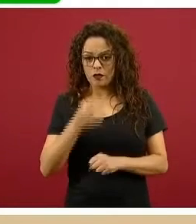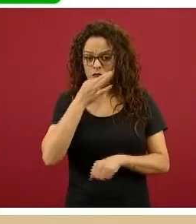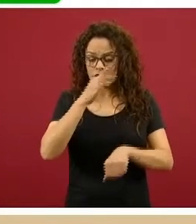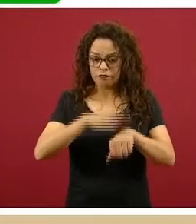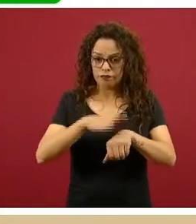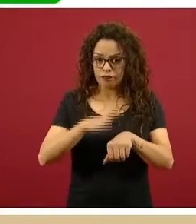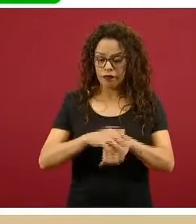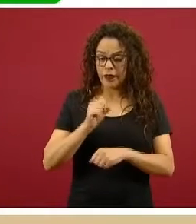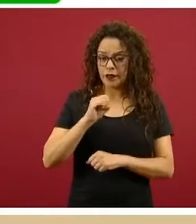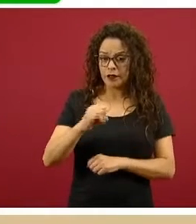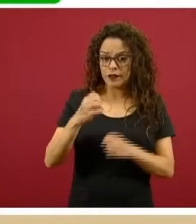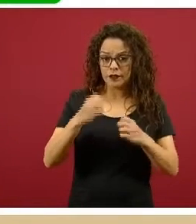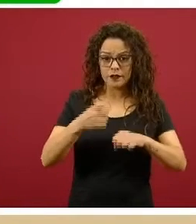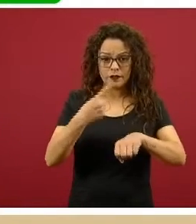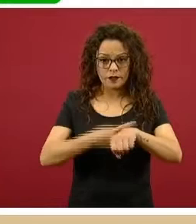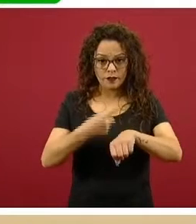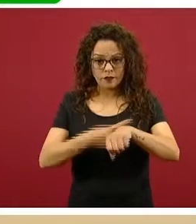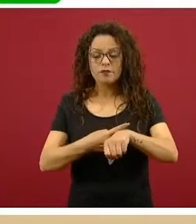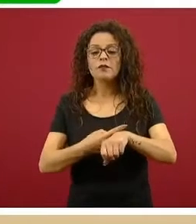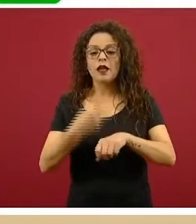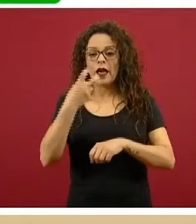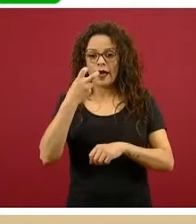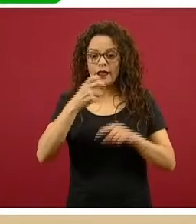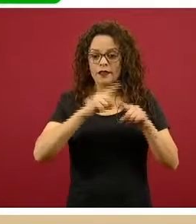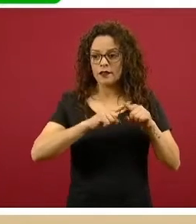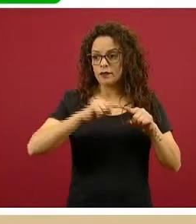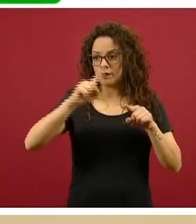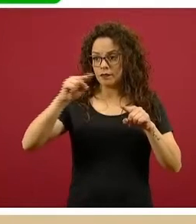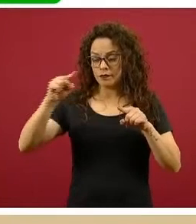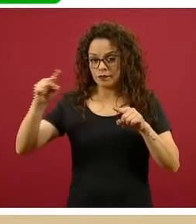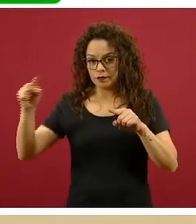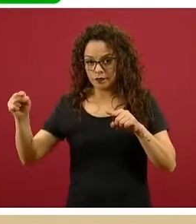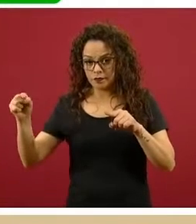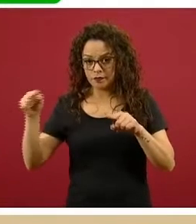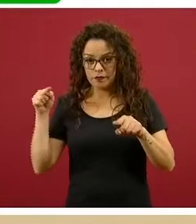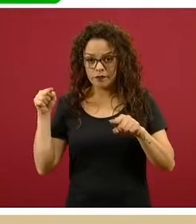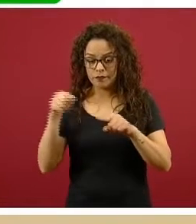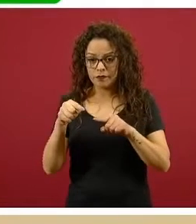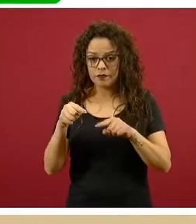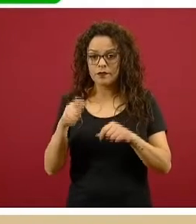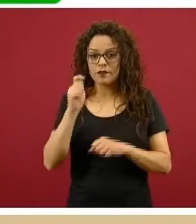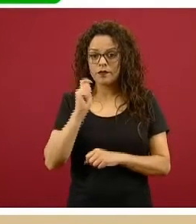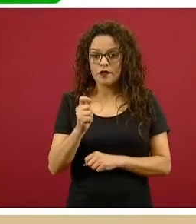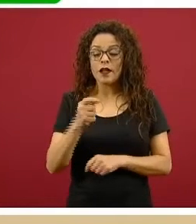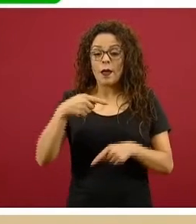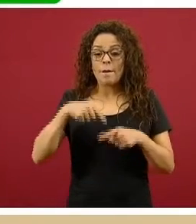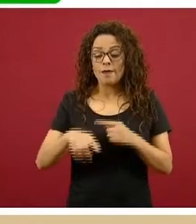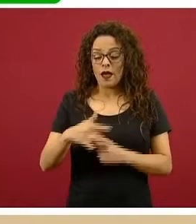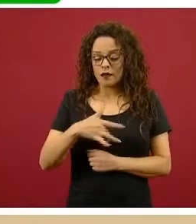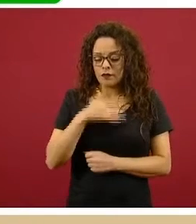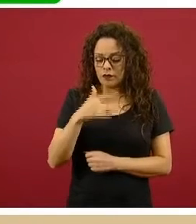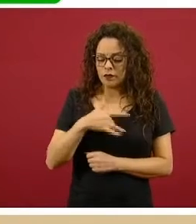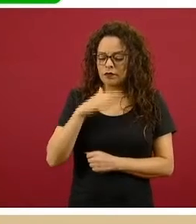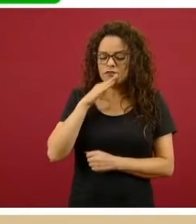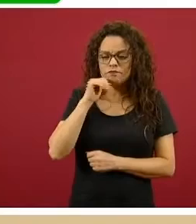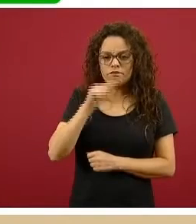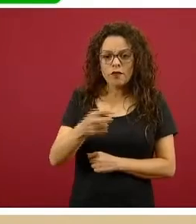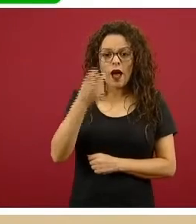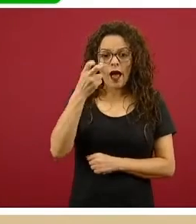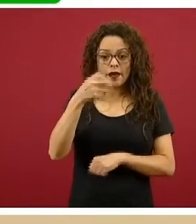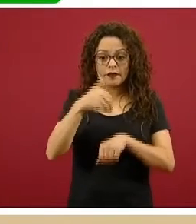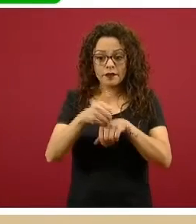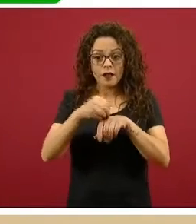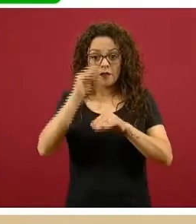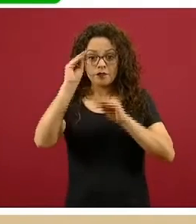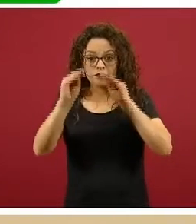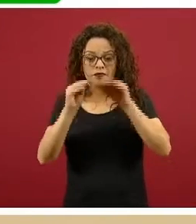casos, recuerden que esta curva también, una cosa que hay que recordar mucho es que esto es por inicio de síntomas, entonces claramente estos números